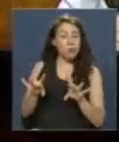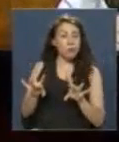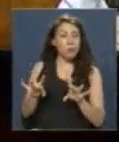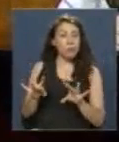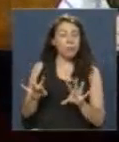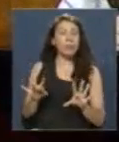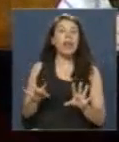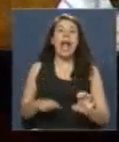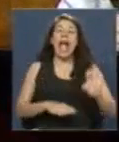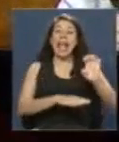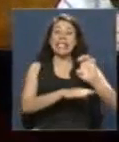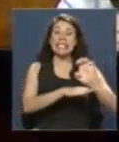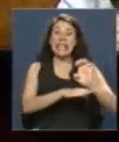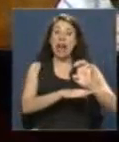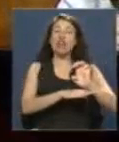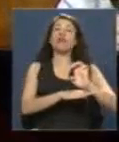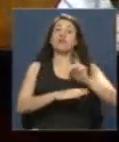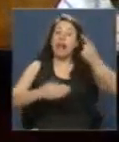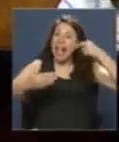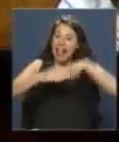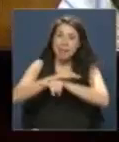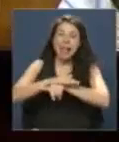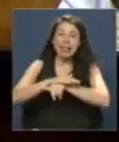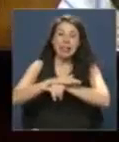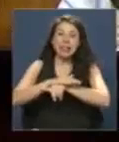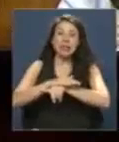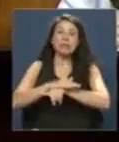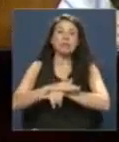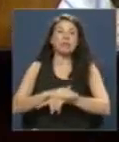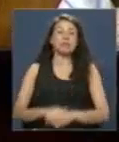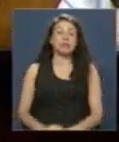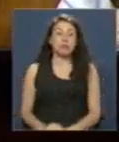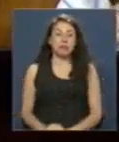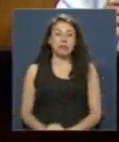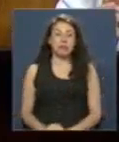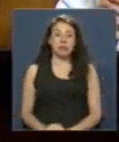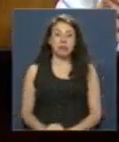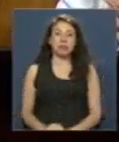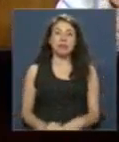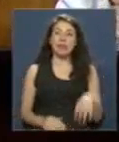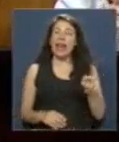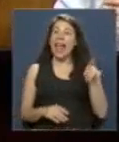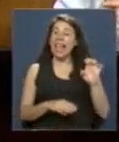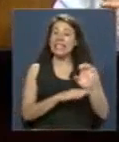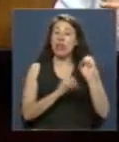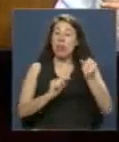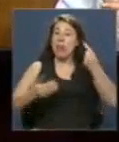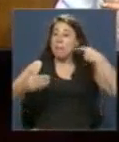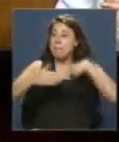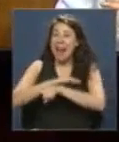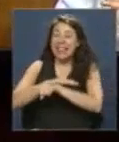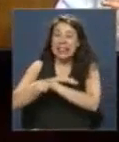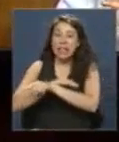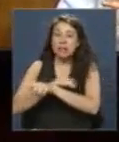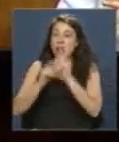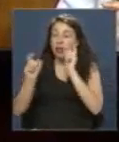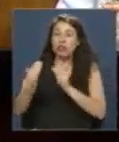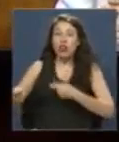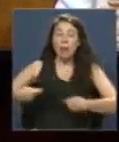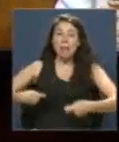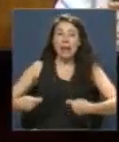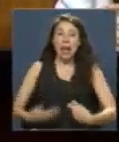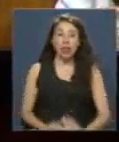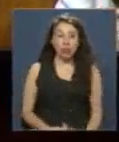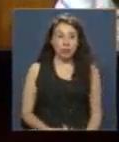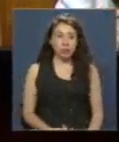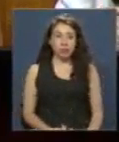mete al Estado a intervenir el mercado, digo bien, escuchen bien, mete al Estado a intervenir el mercado.